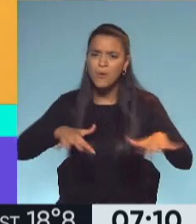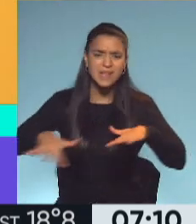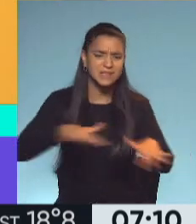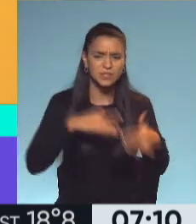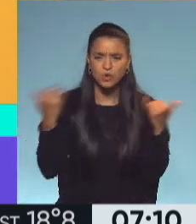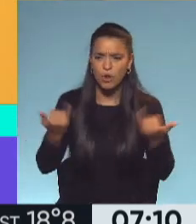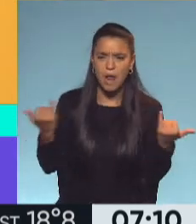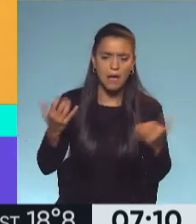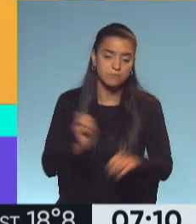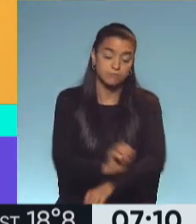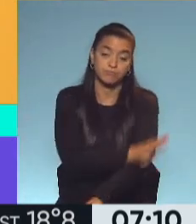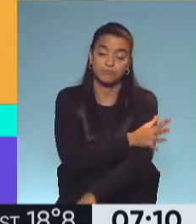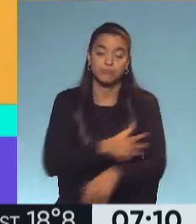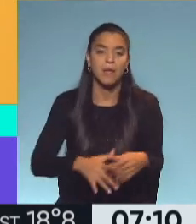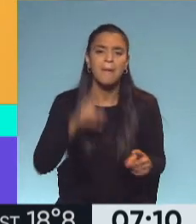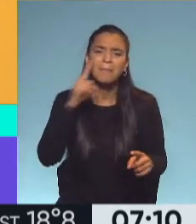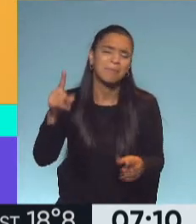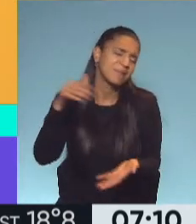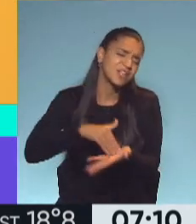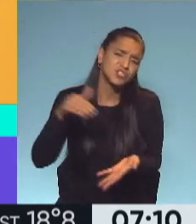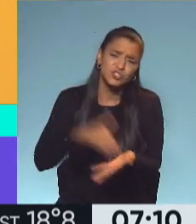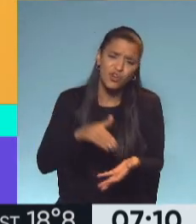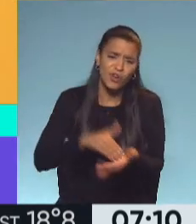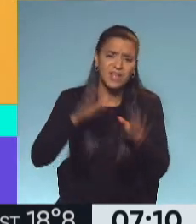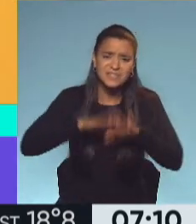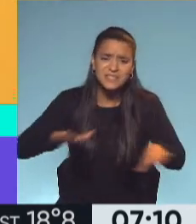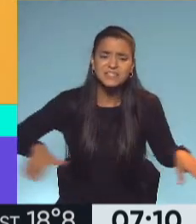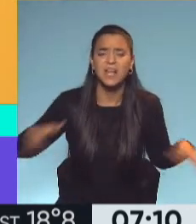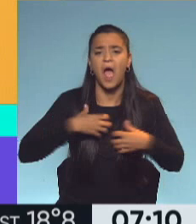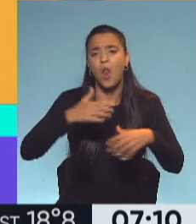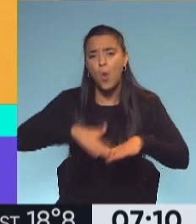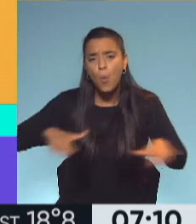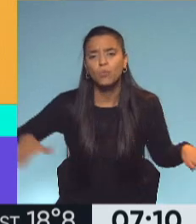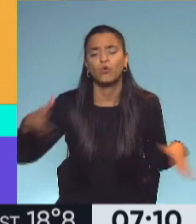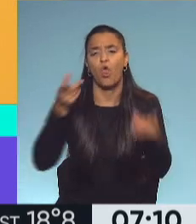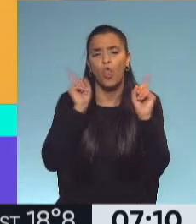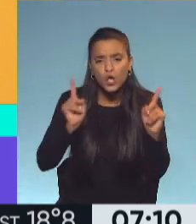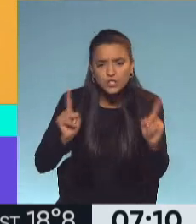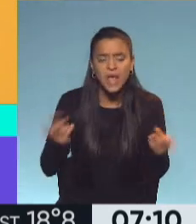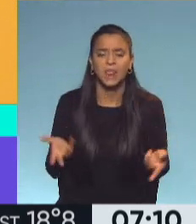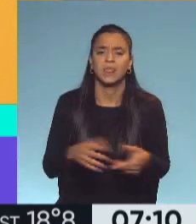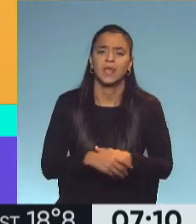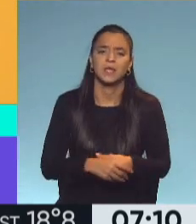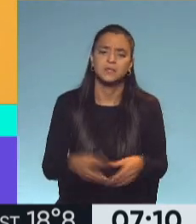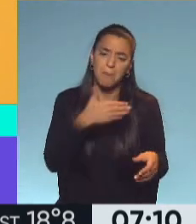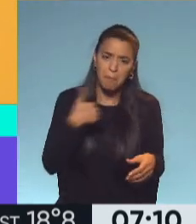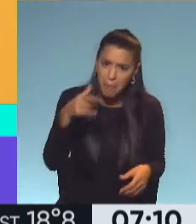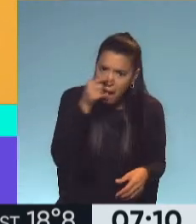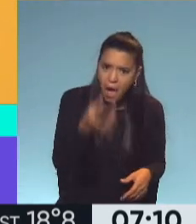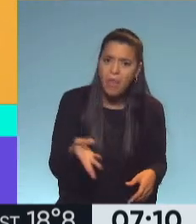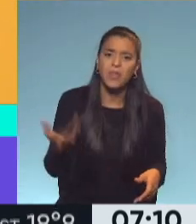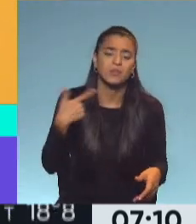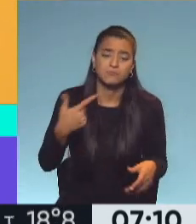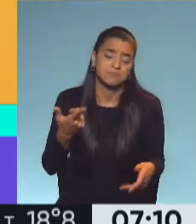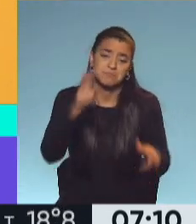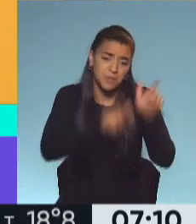generó. Miles, millones de chicos, de alumnos, de docentes, de padres, de